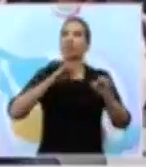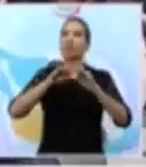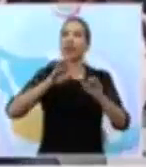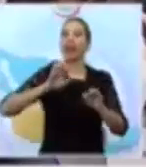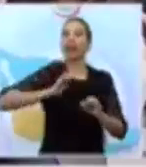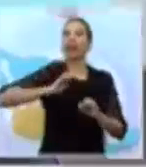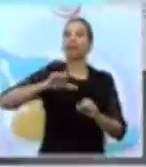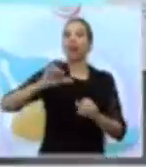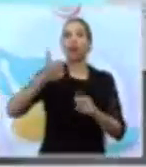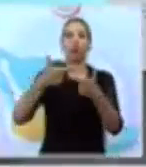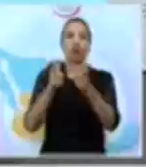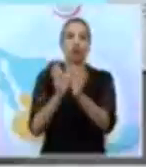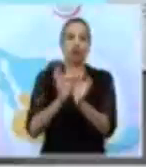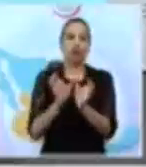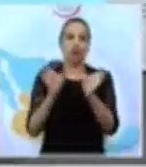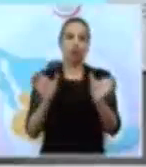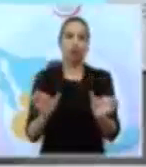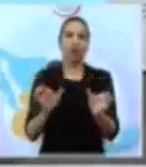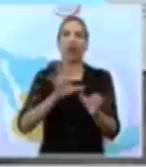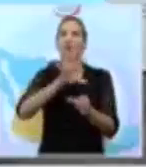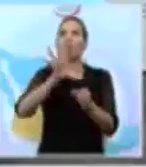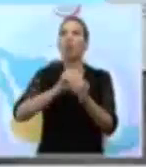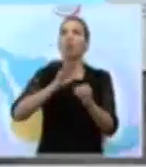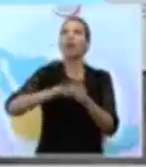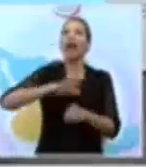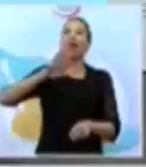especiales. En esta suma de